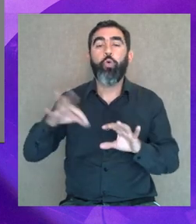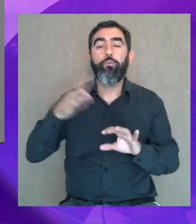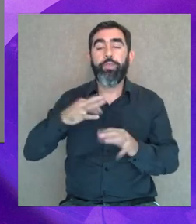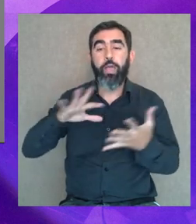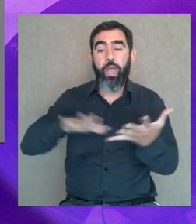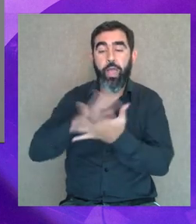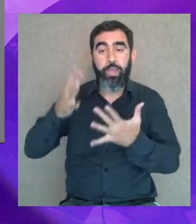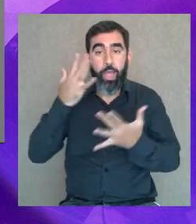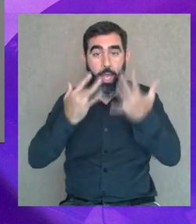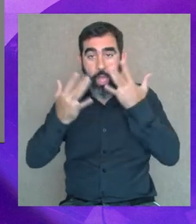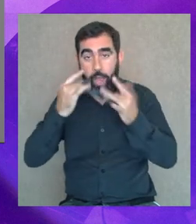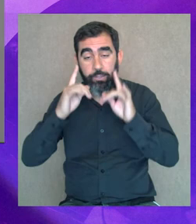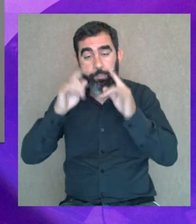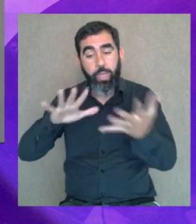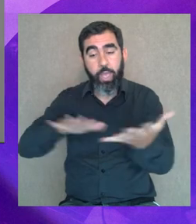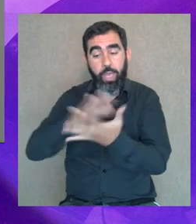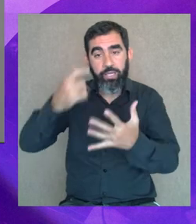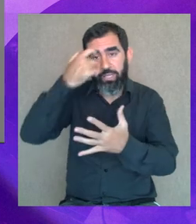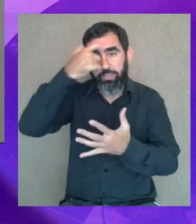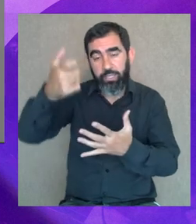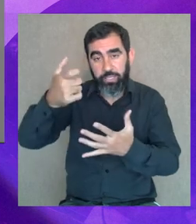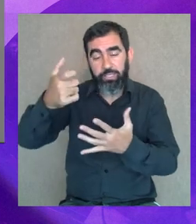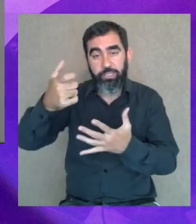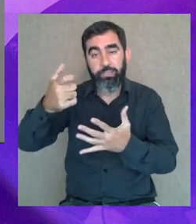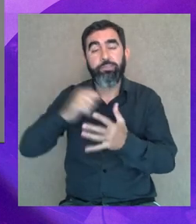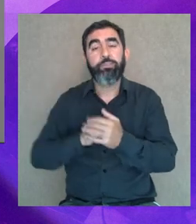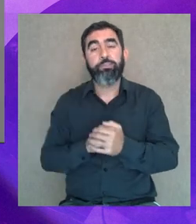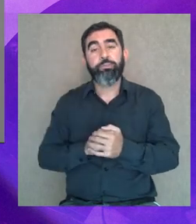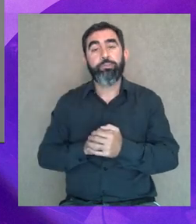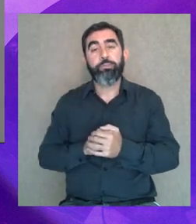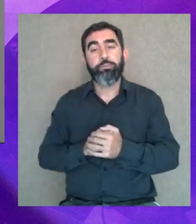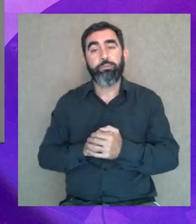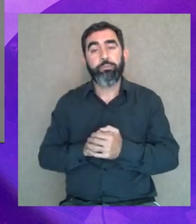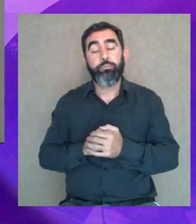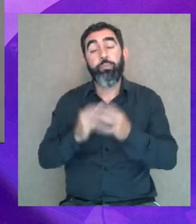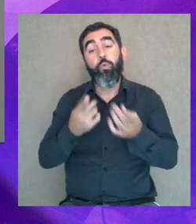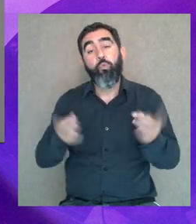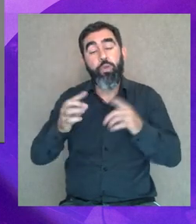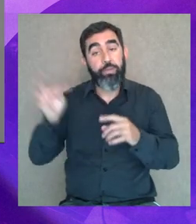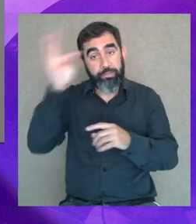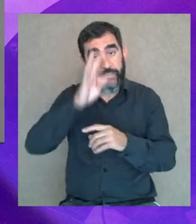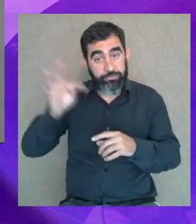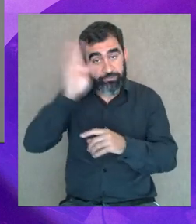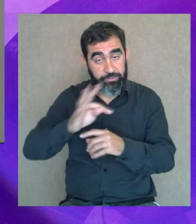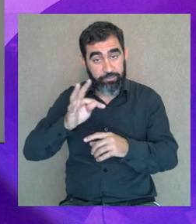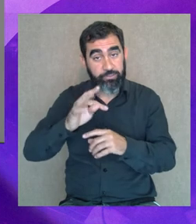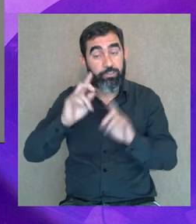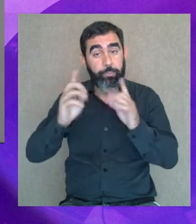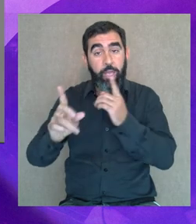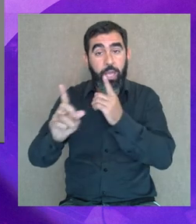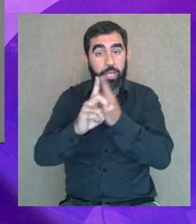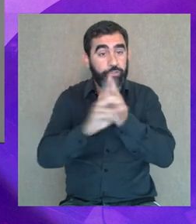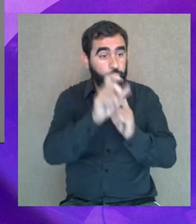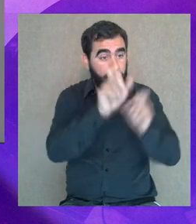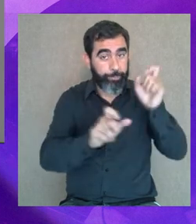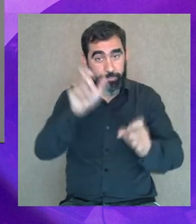vida a las áreas artísticas sino a todas las áreas de técnicas lo que decía rosalía que se volvió el taller lo que es